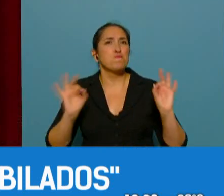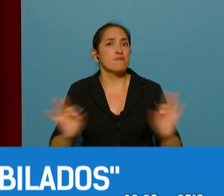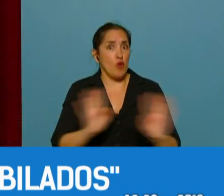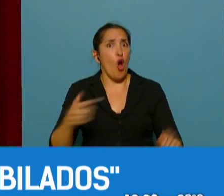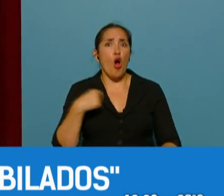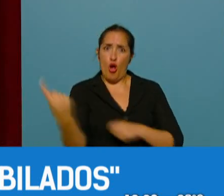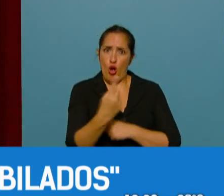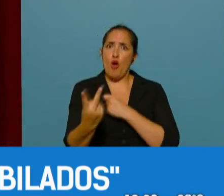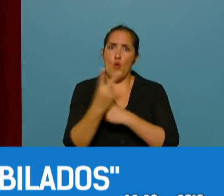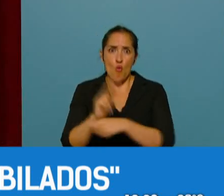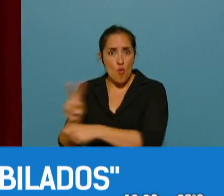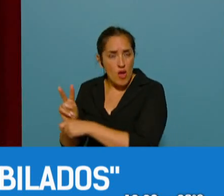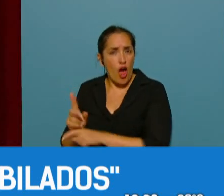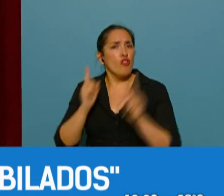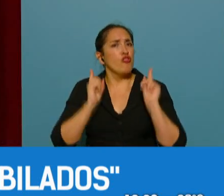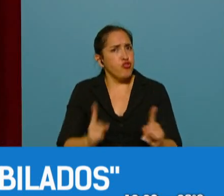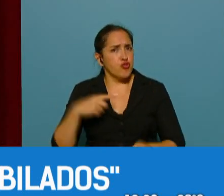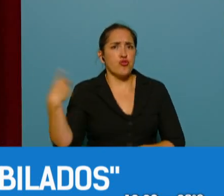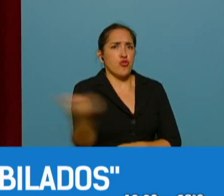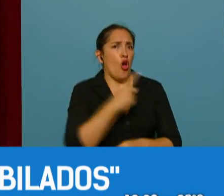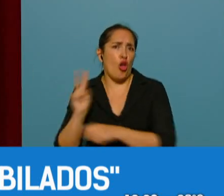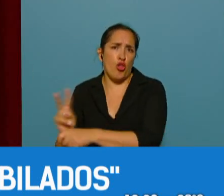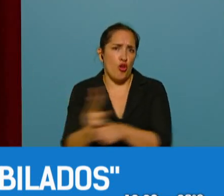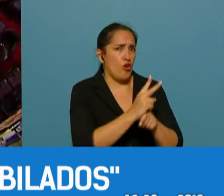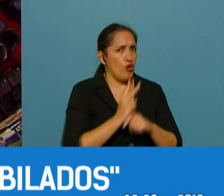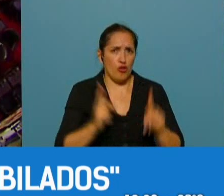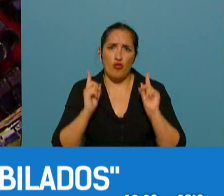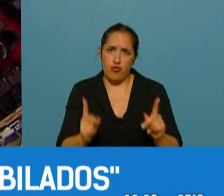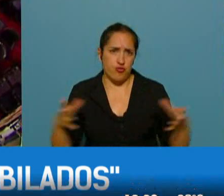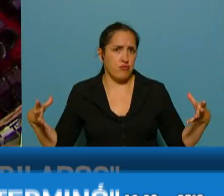y debemos seguir cuidándonos colectivamente.